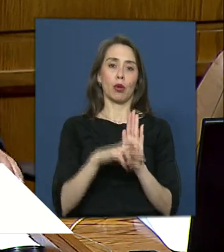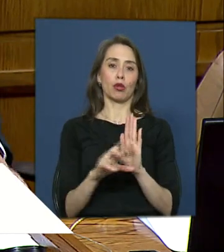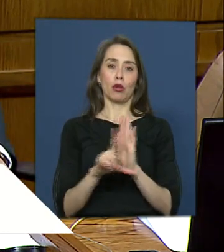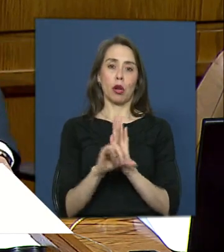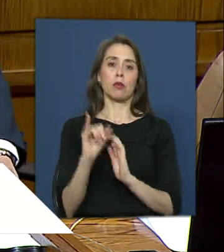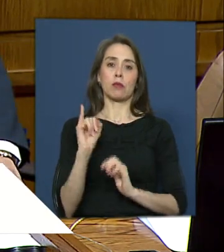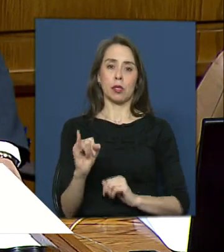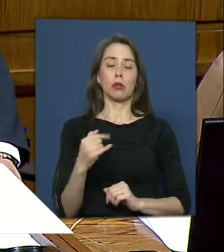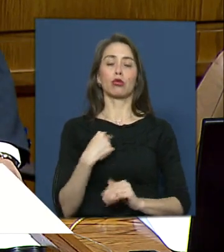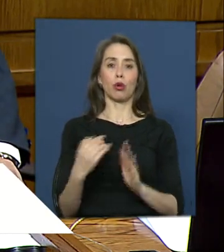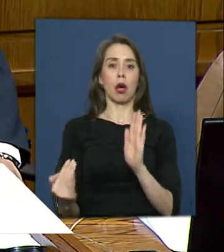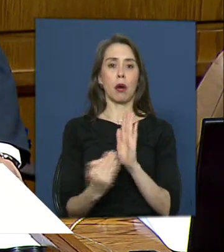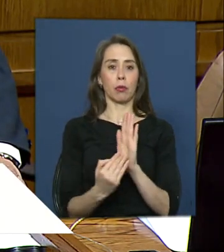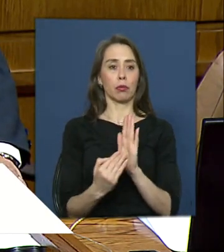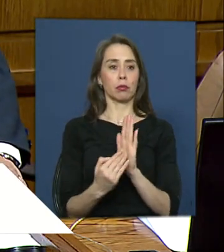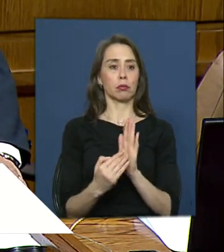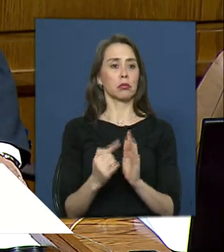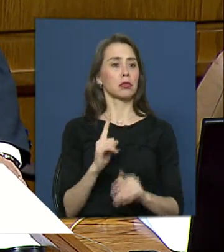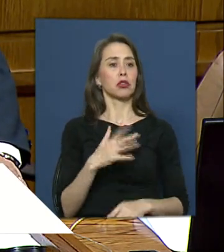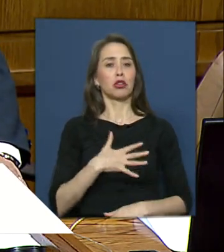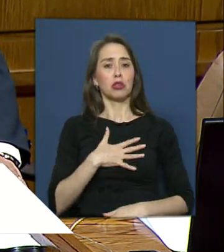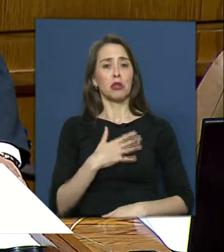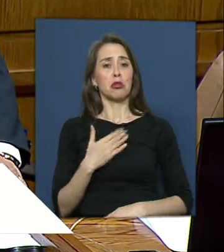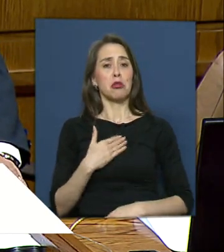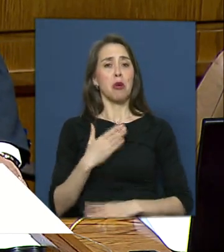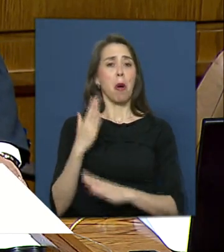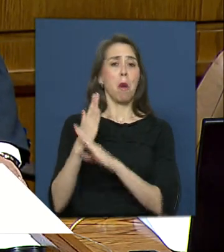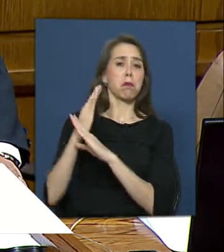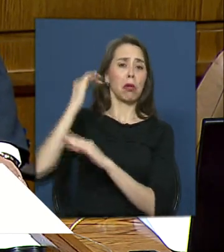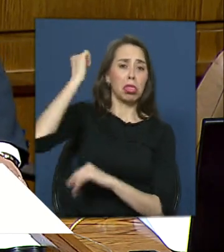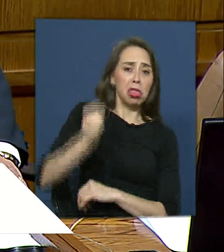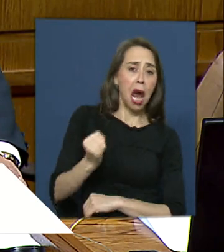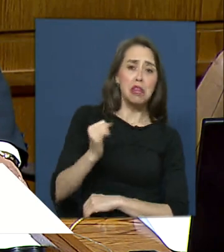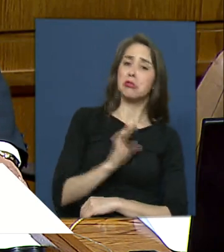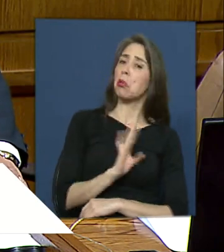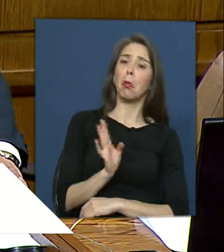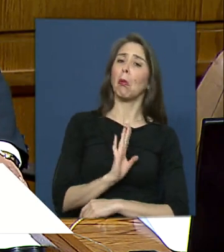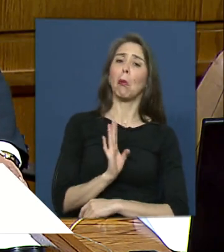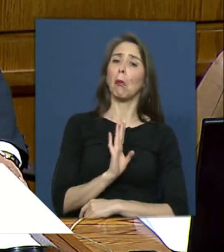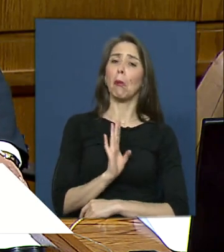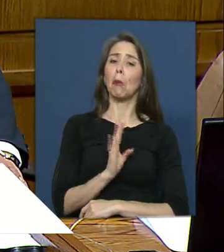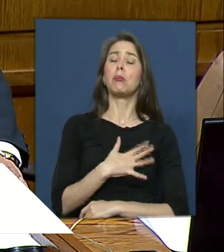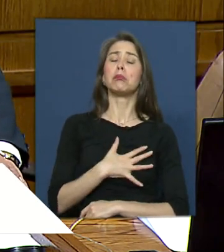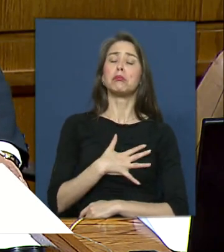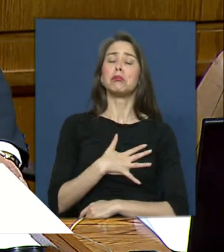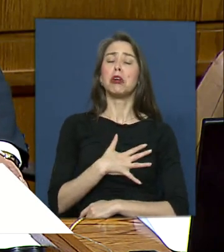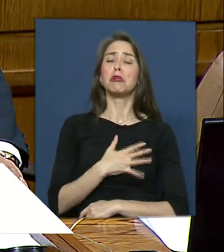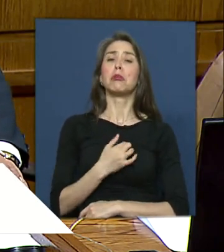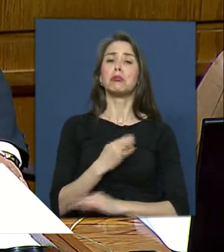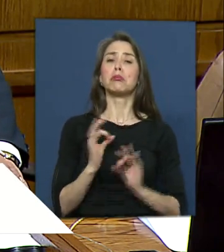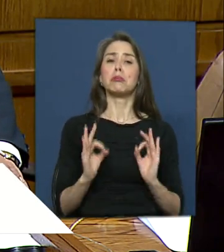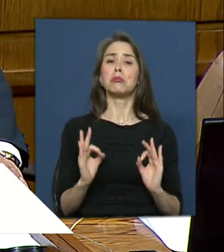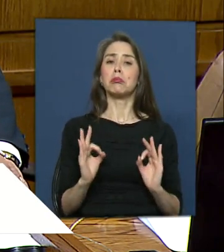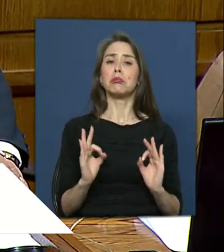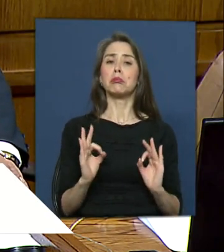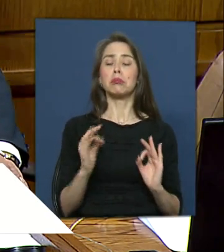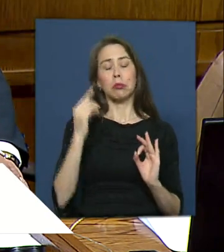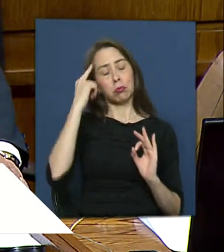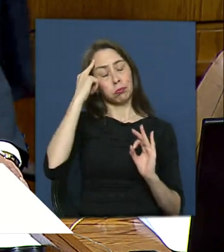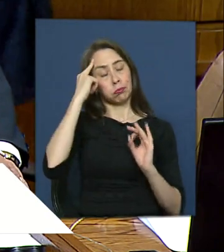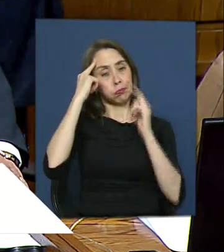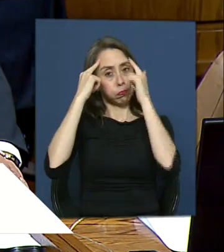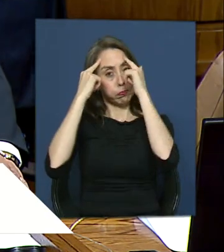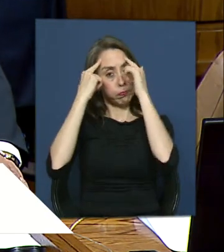voy a hacer, y no siento que estoy traicionando nada, al contrario, siento que estoy siendo lo suficientemente